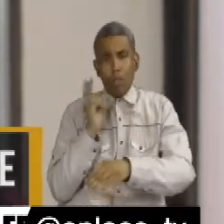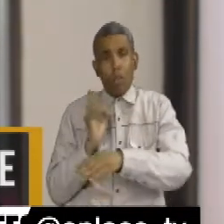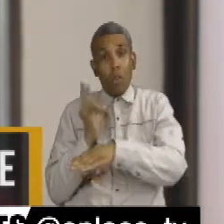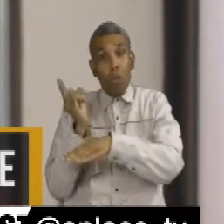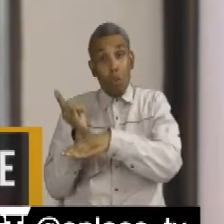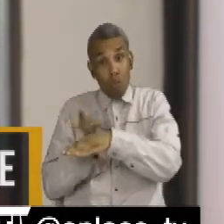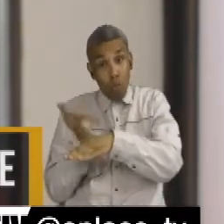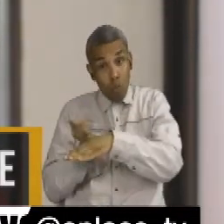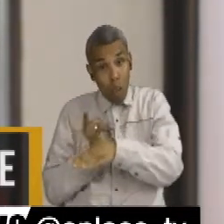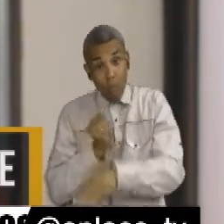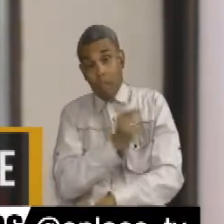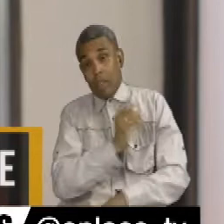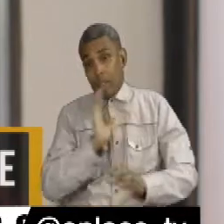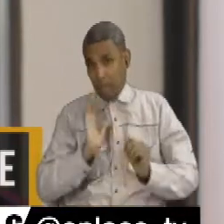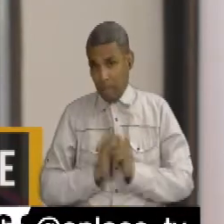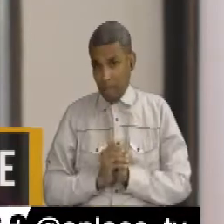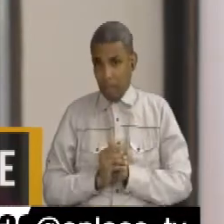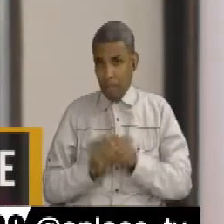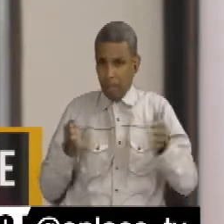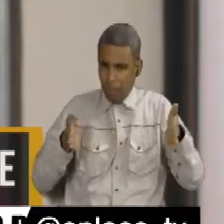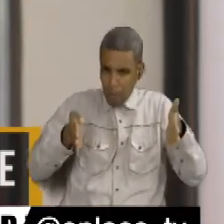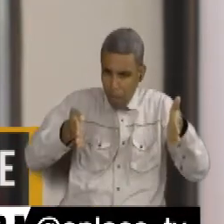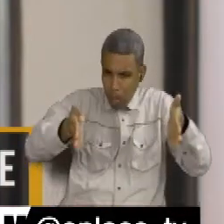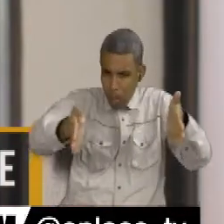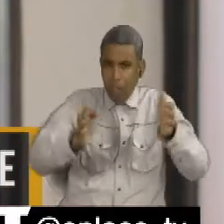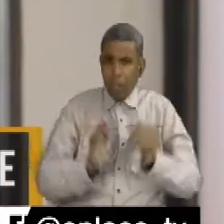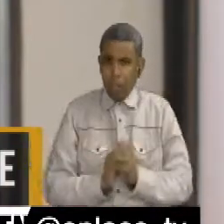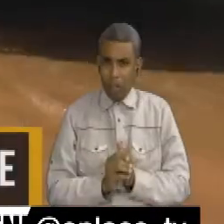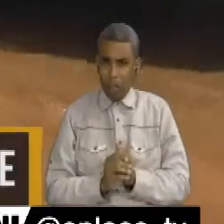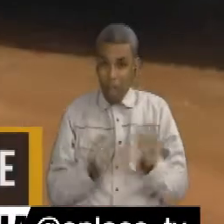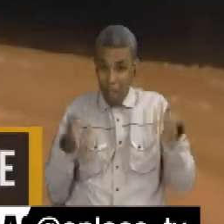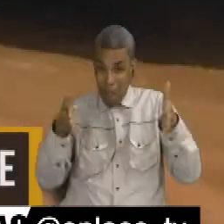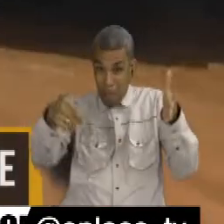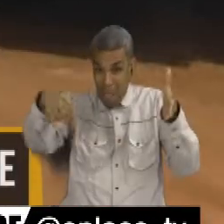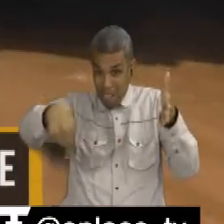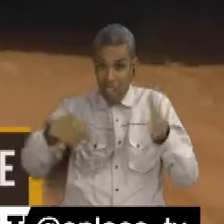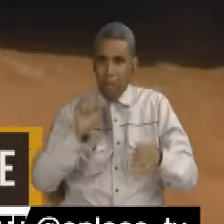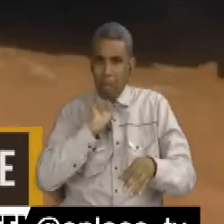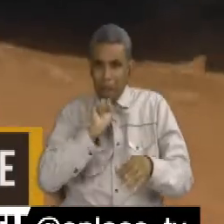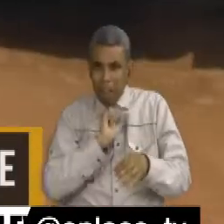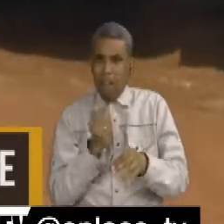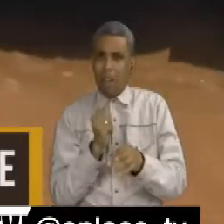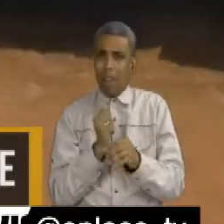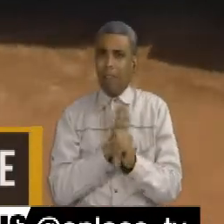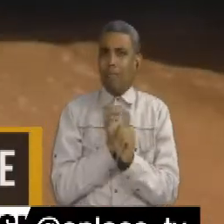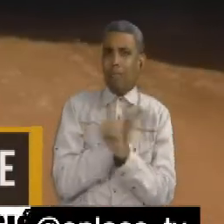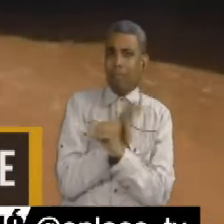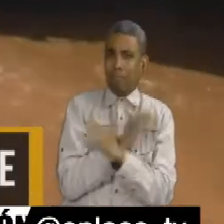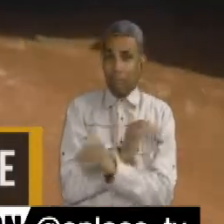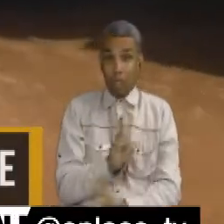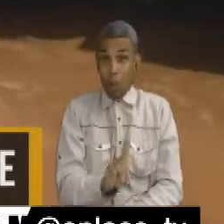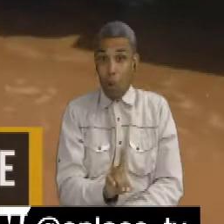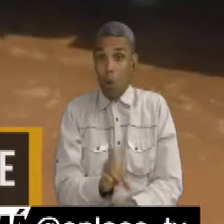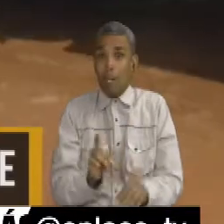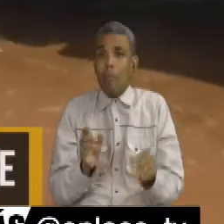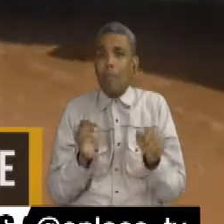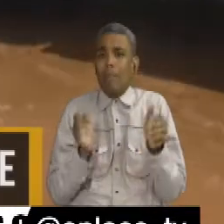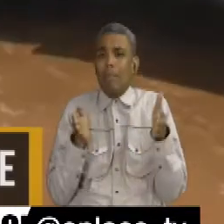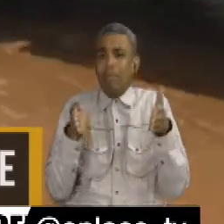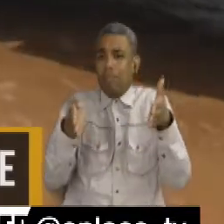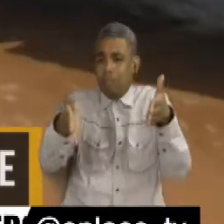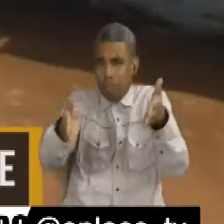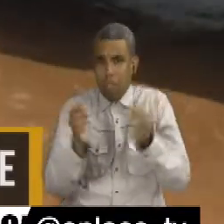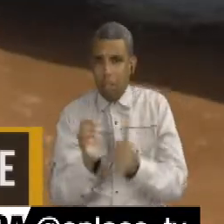no tiene los recursos. Nosotros ya tenemos los estudios, solamente donde empieza el barrio Los Comuneros, en la comuna